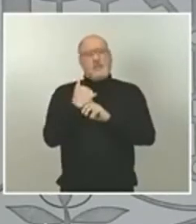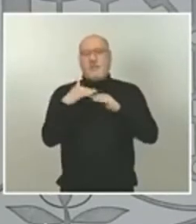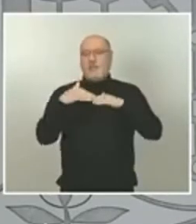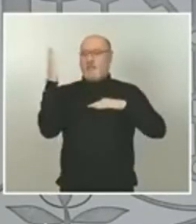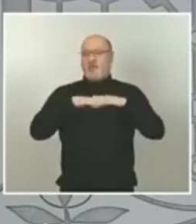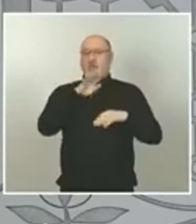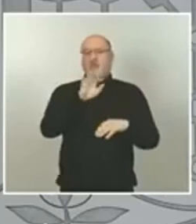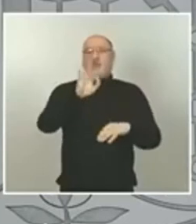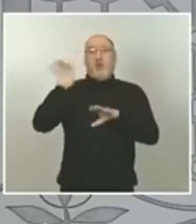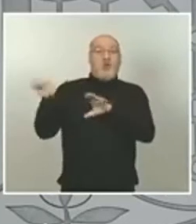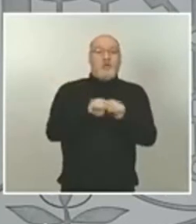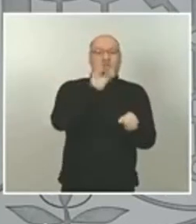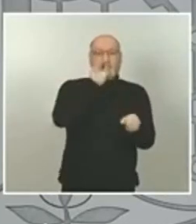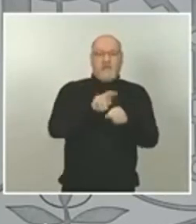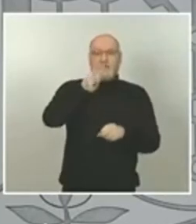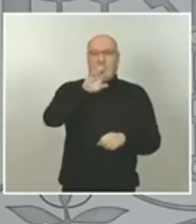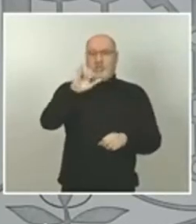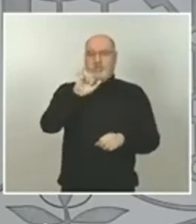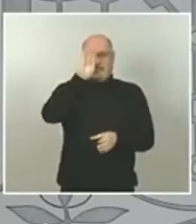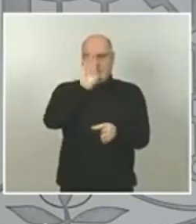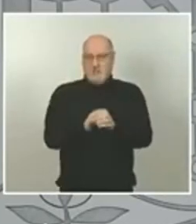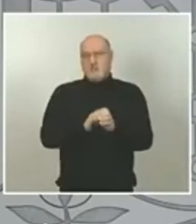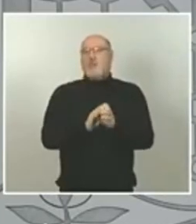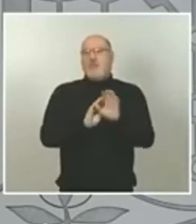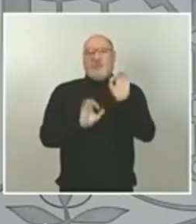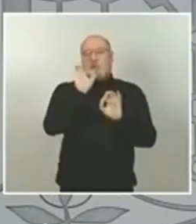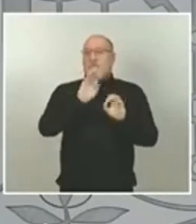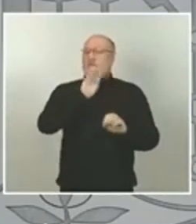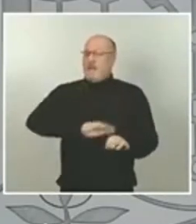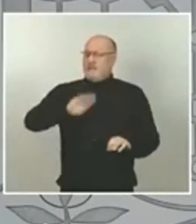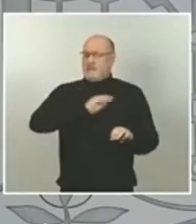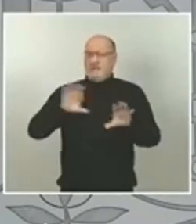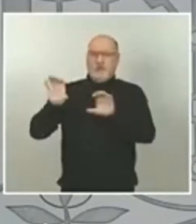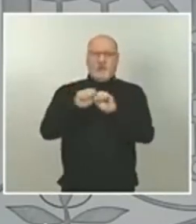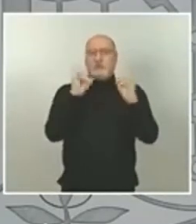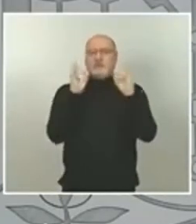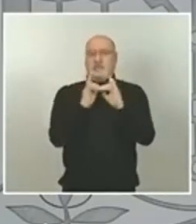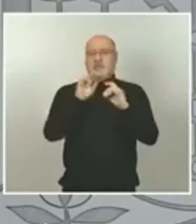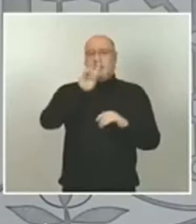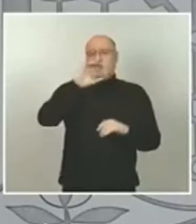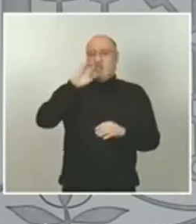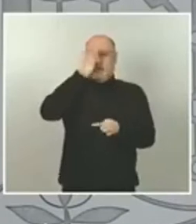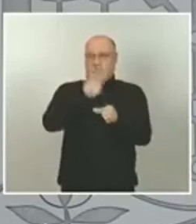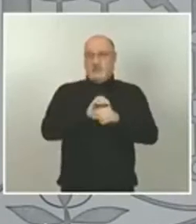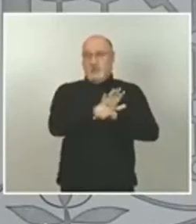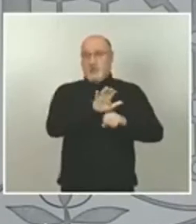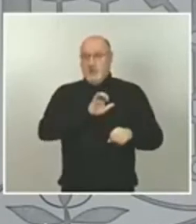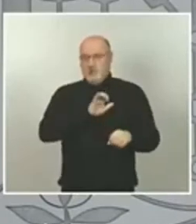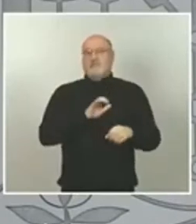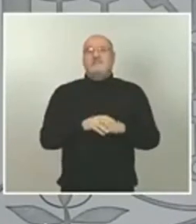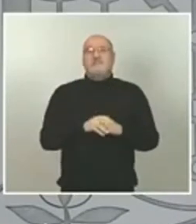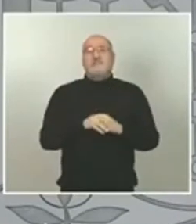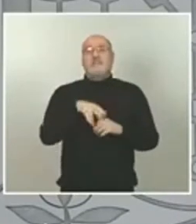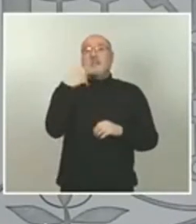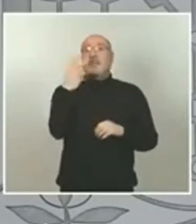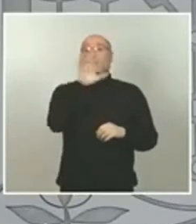40%, un dato muy importante, un porcentaje de ocupación muy alto solo de UCI de COVID, y 2 están también cercanas